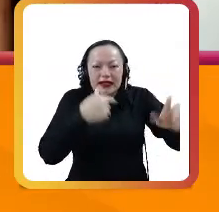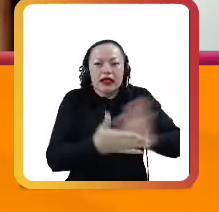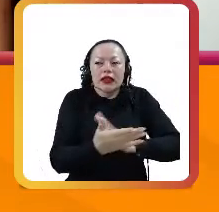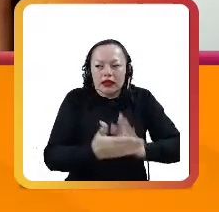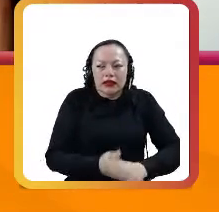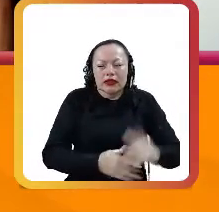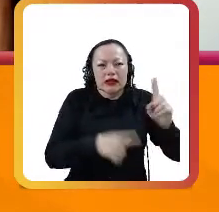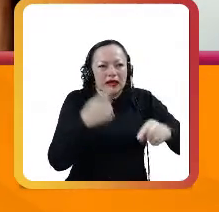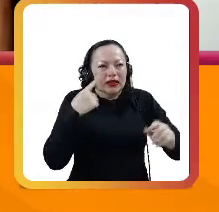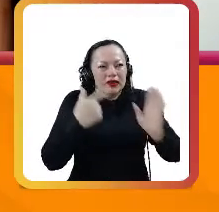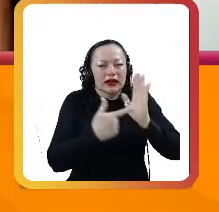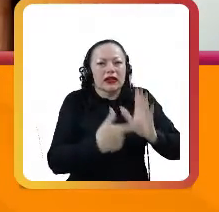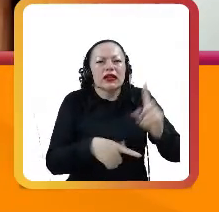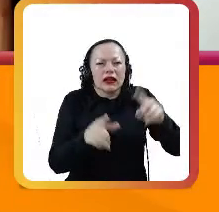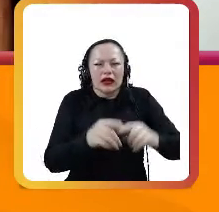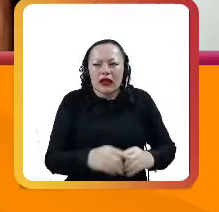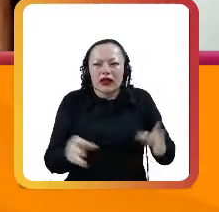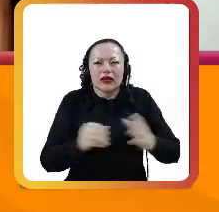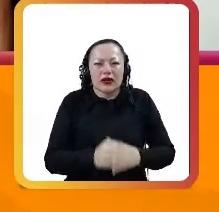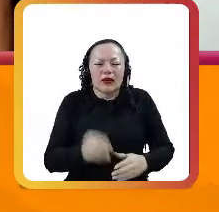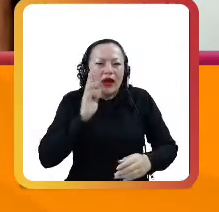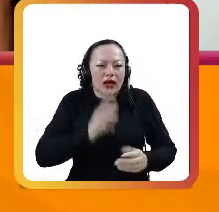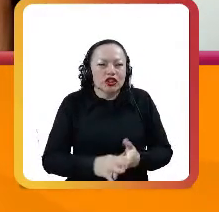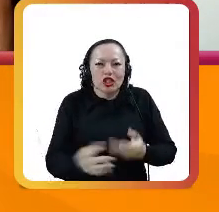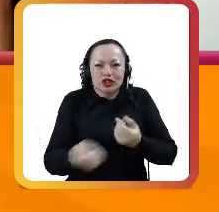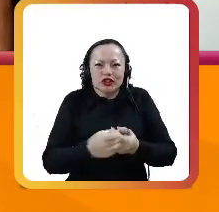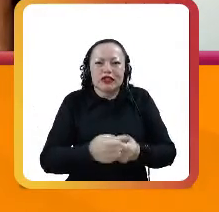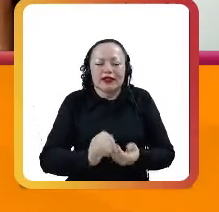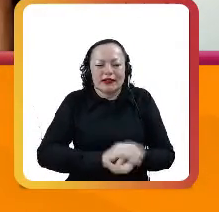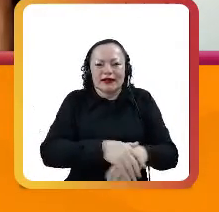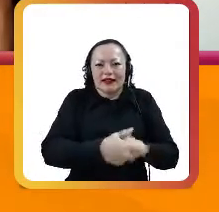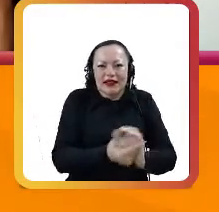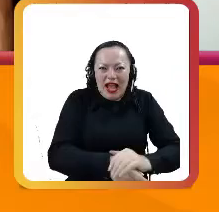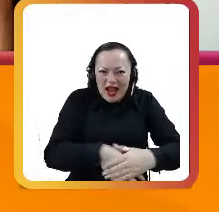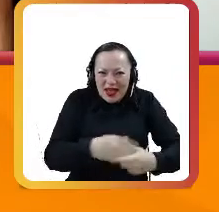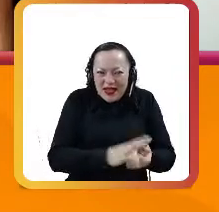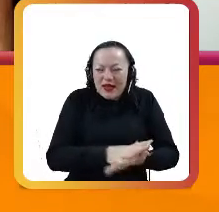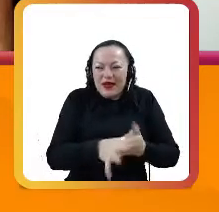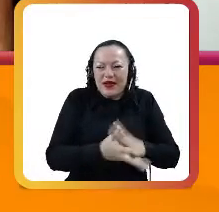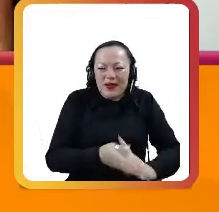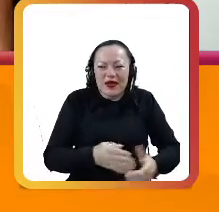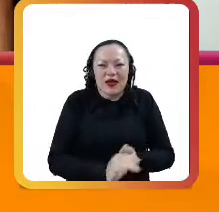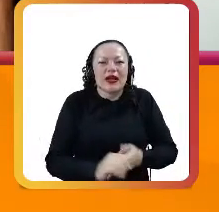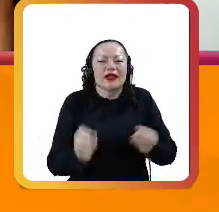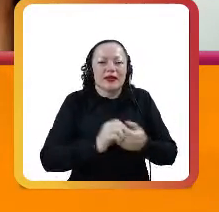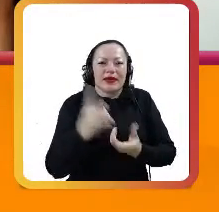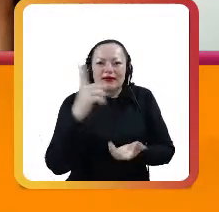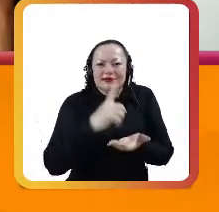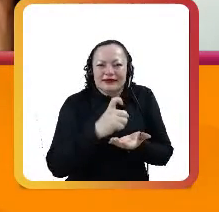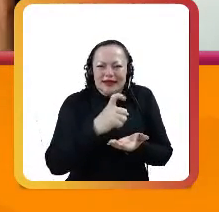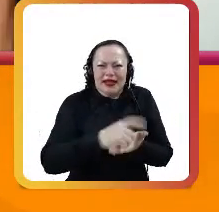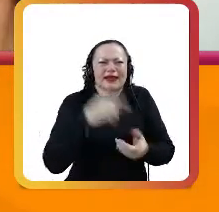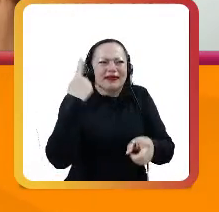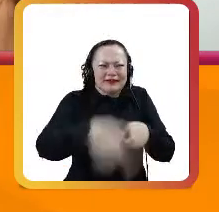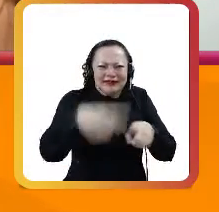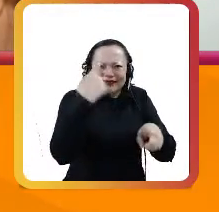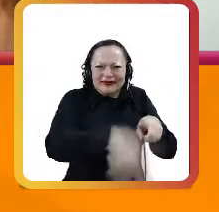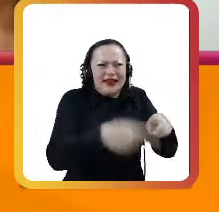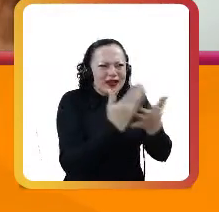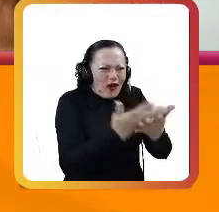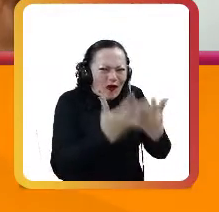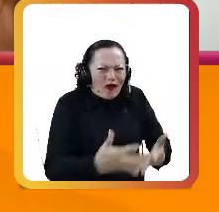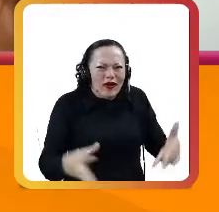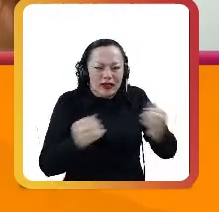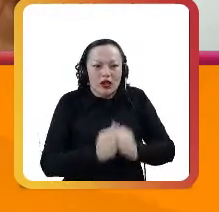tomando medidas. Ya sé que montaron el lavamanos en la entrada, que colocaron el antibacterial, que tienen una serie de